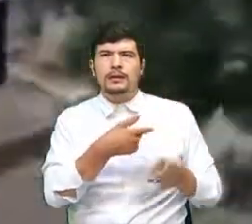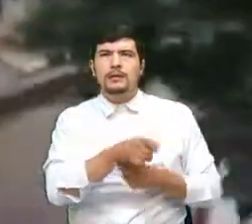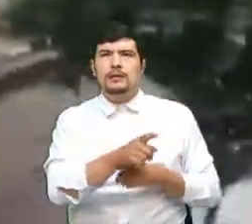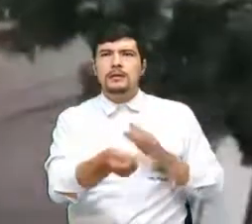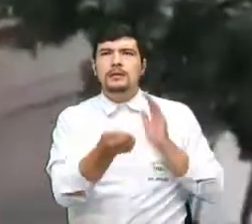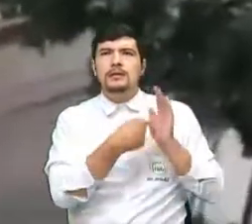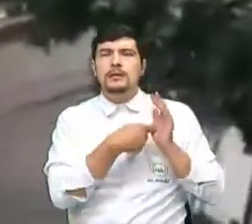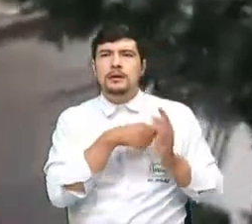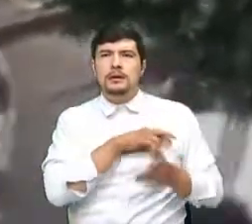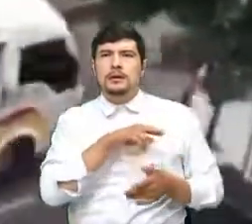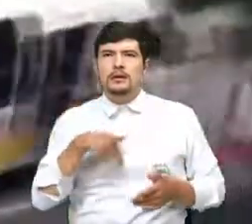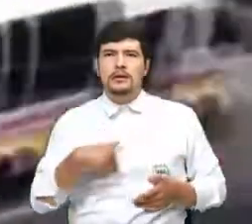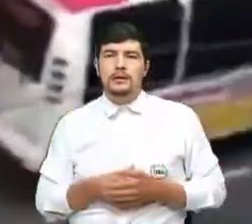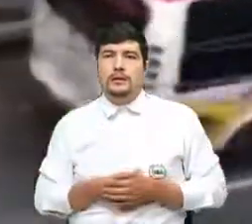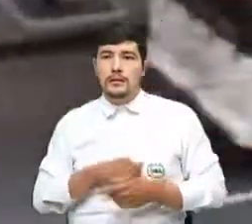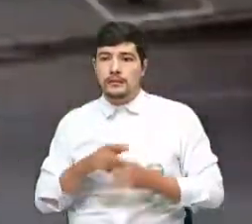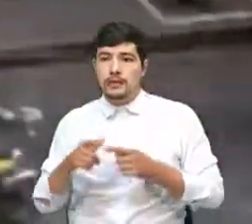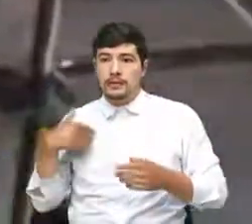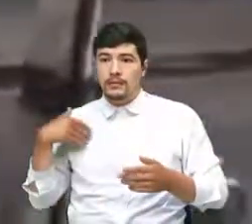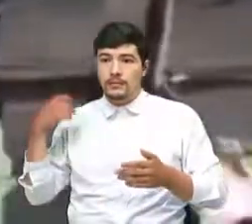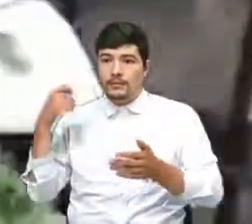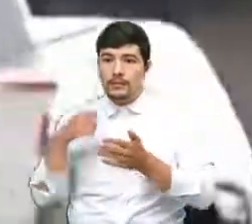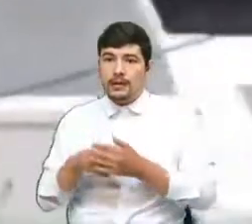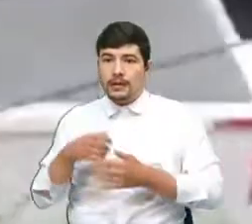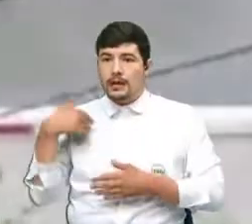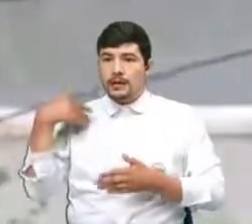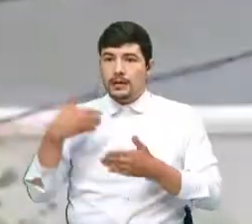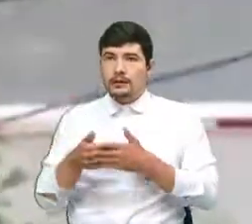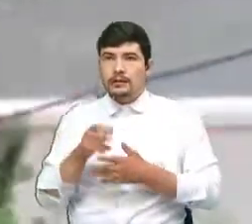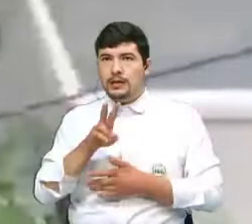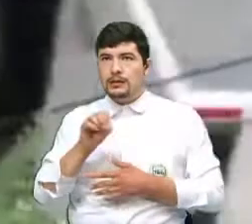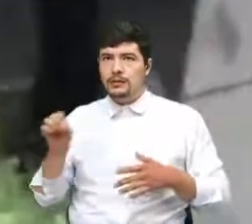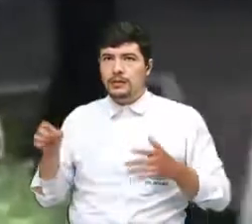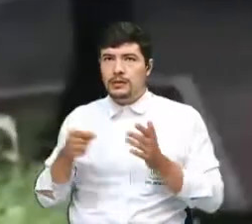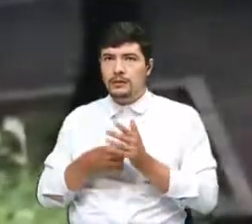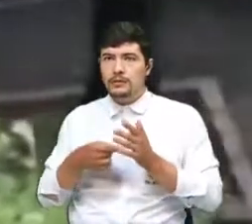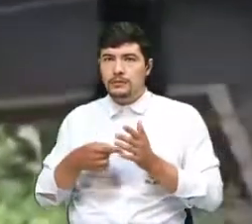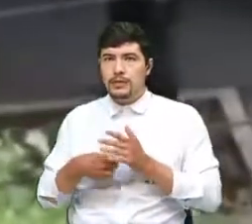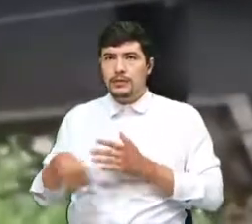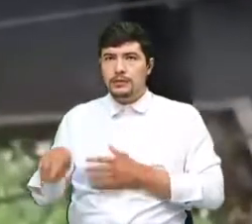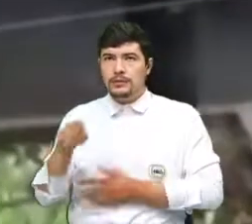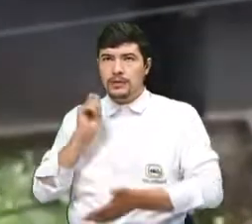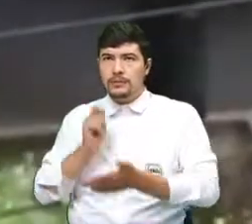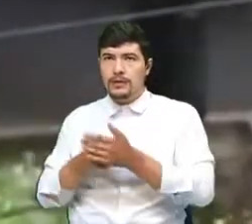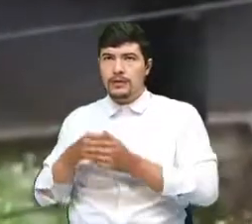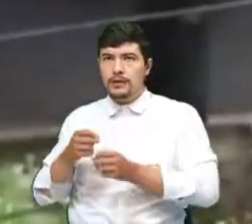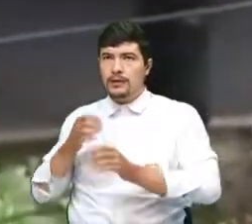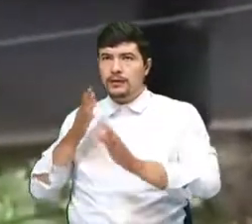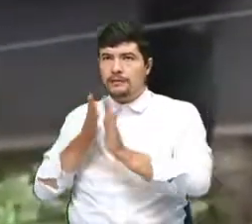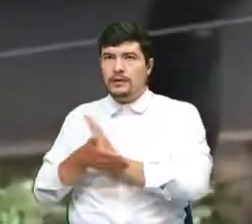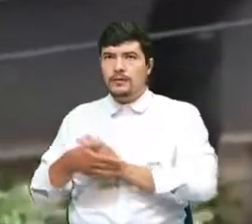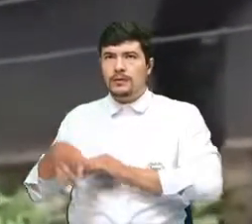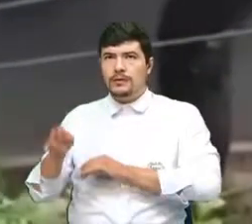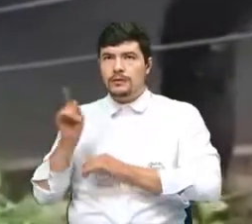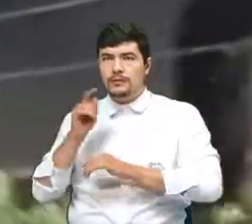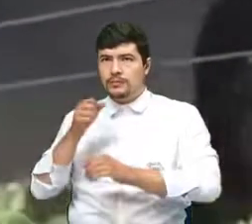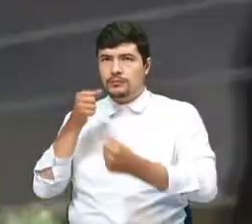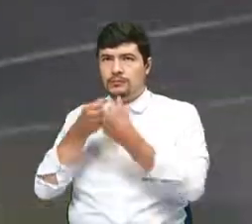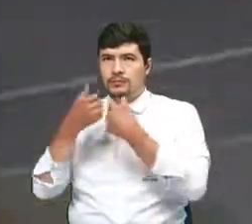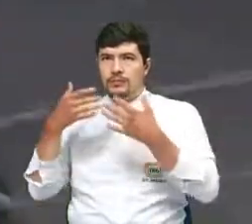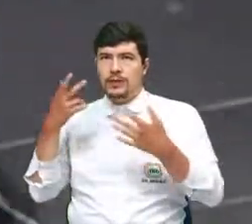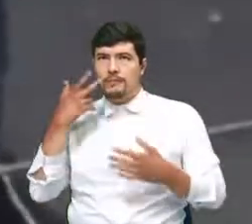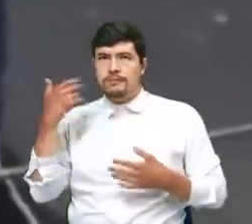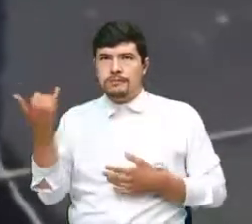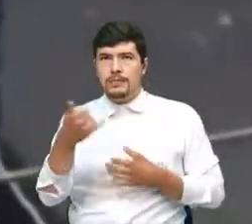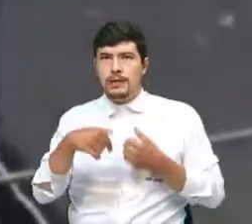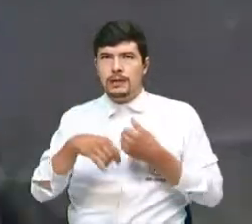nosotros las aseguradoras. Pagos de hasta 200.000 pesos estarían recibiendo las personas por informar de los accidentes de tránsito que